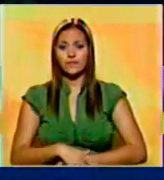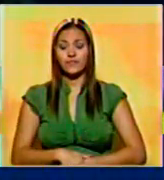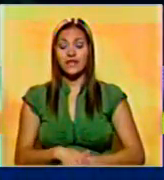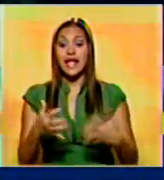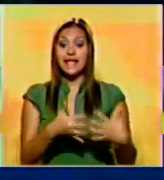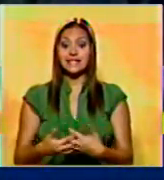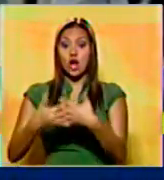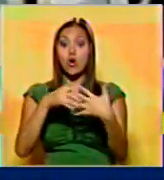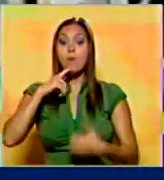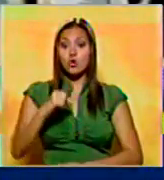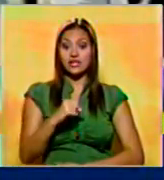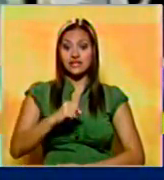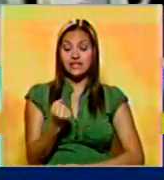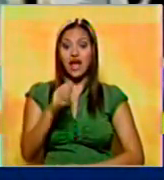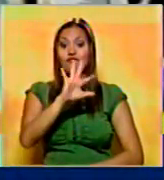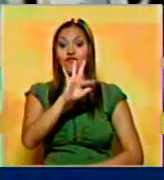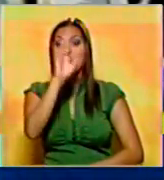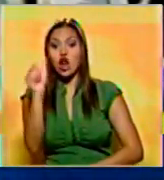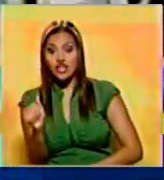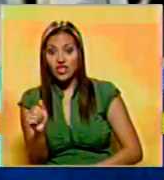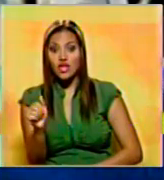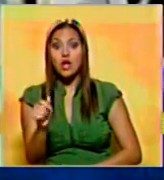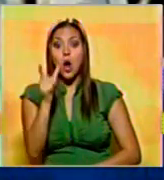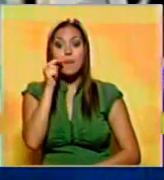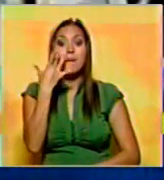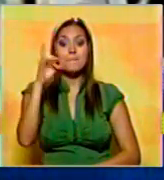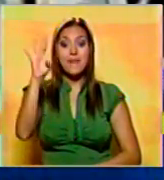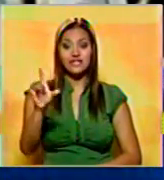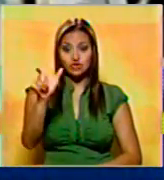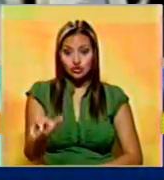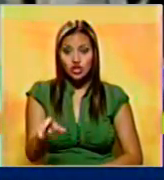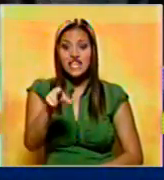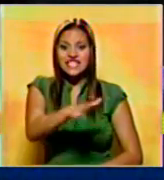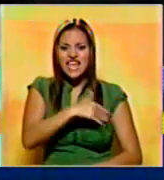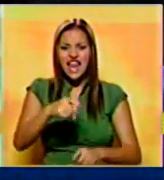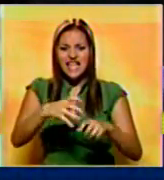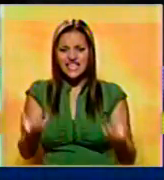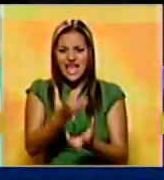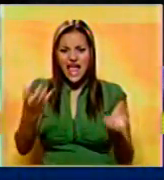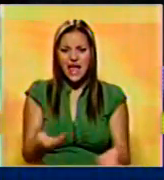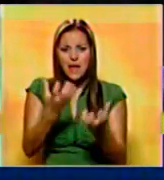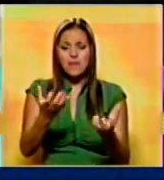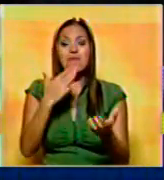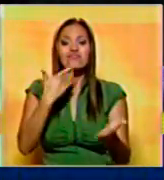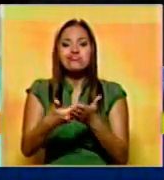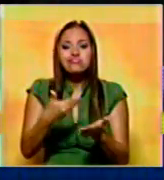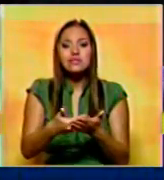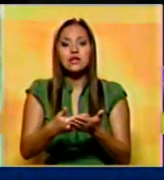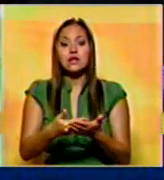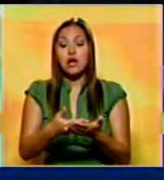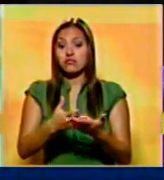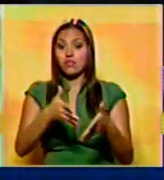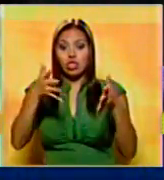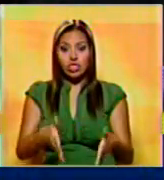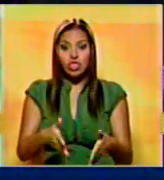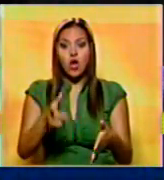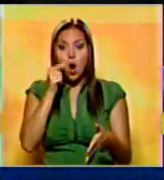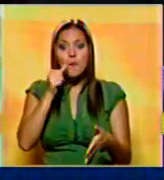de Florida detuvo a un pastor que planeaba quemar casi 3.000 ejemplares del Corán. Terry Jones aseguró que